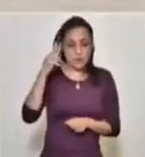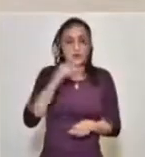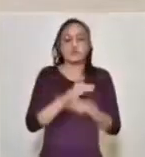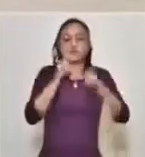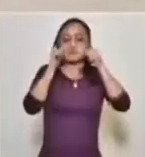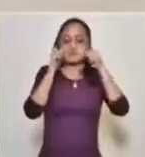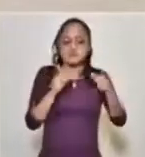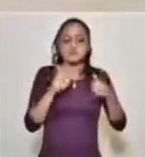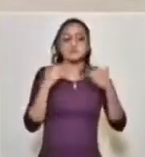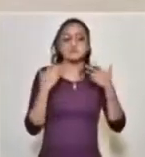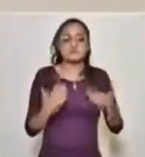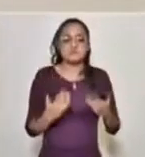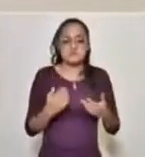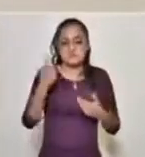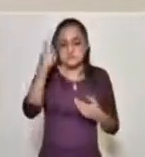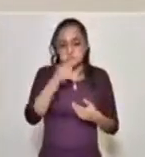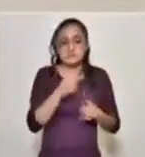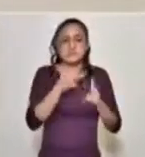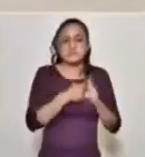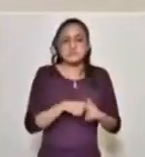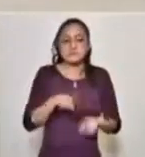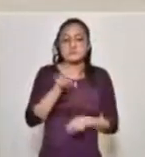pendientes para iniciar el día miércoles